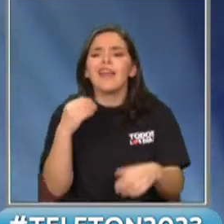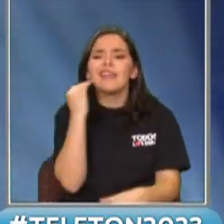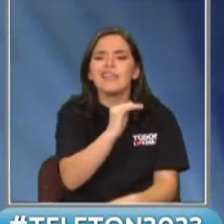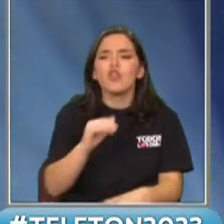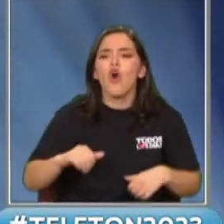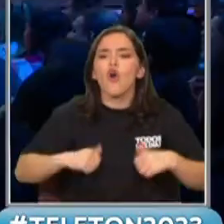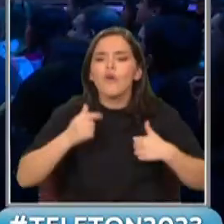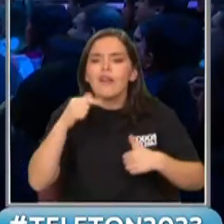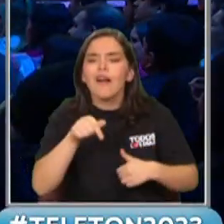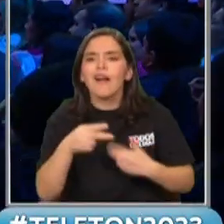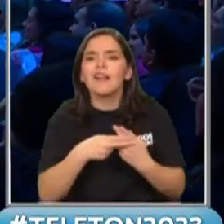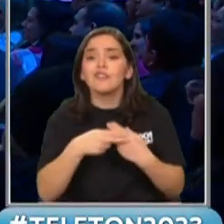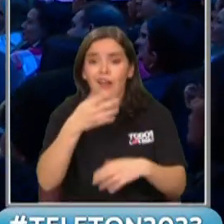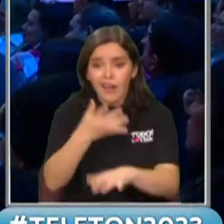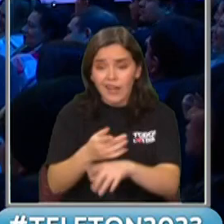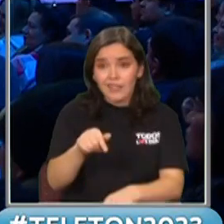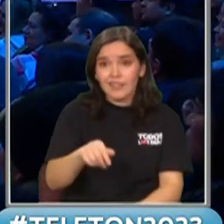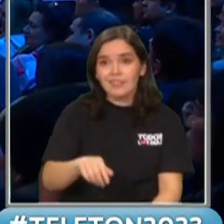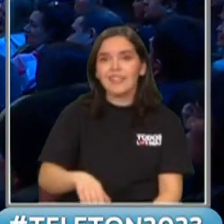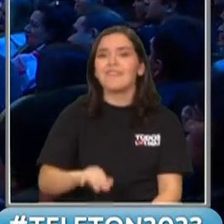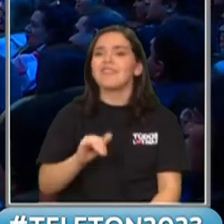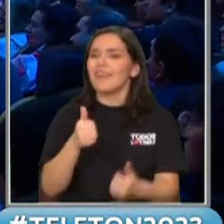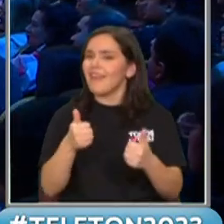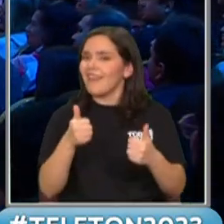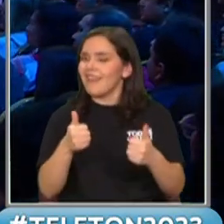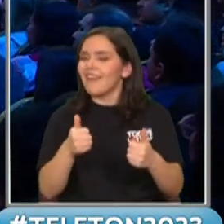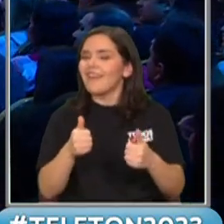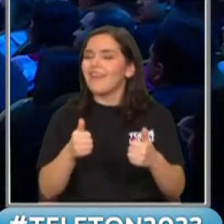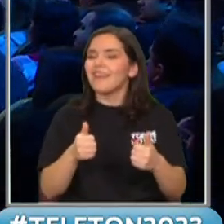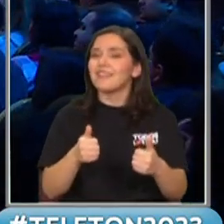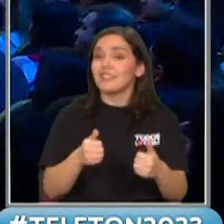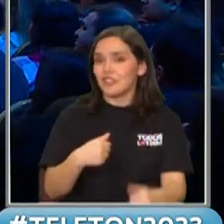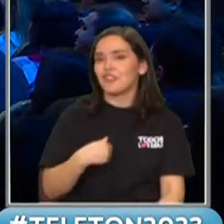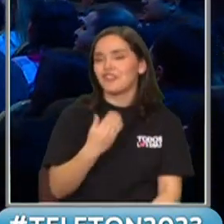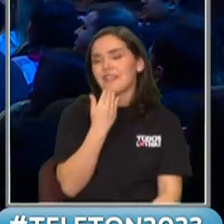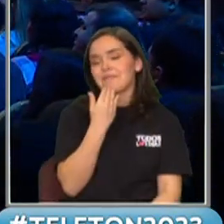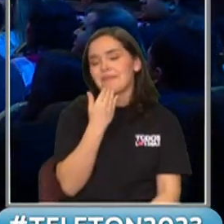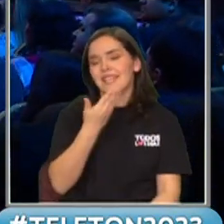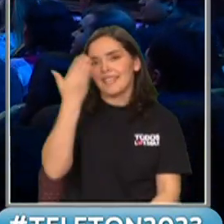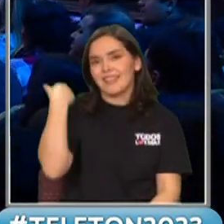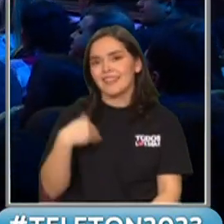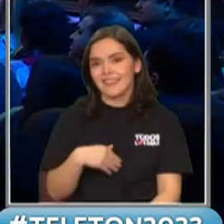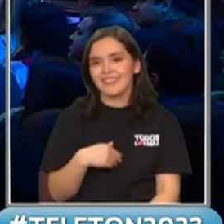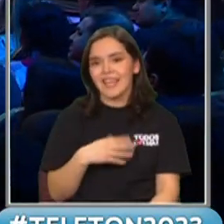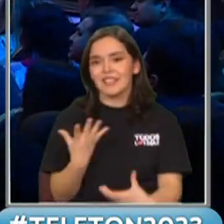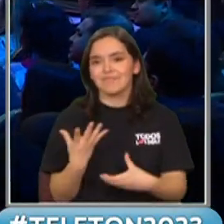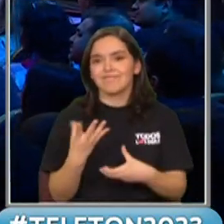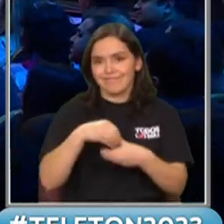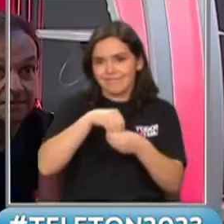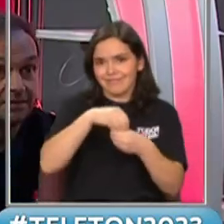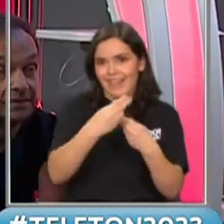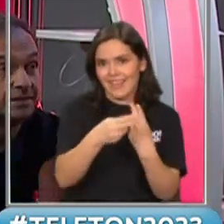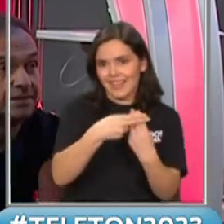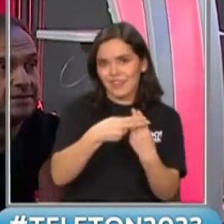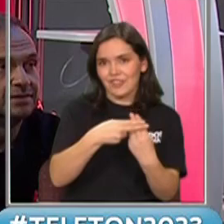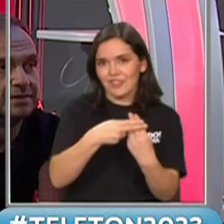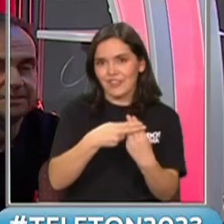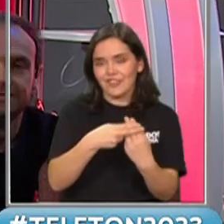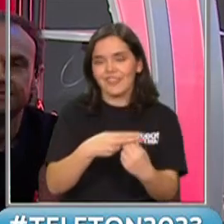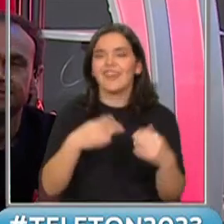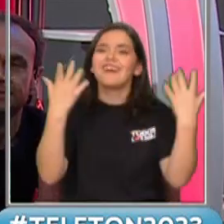no eso Oye yo también Fu también fui de la teletono